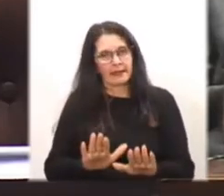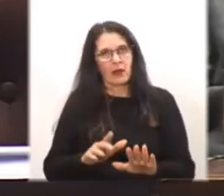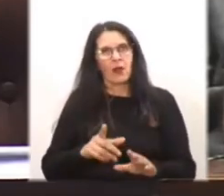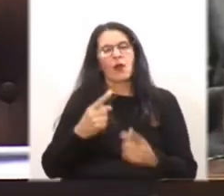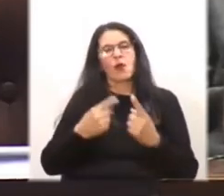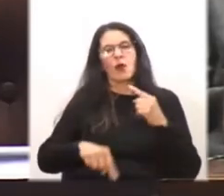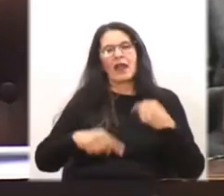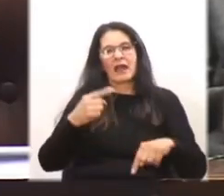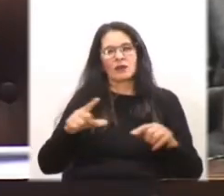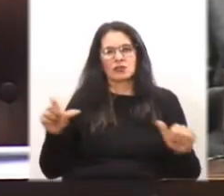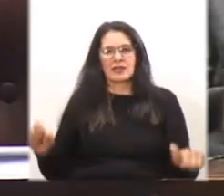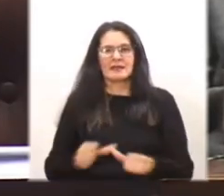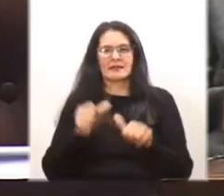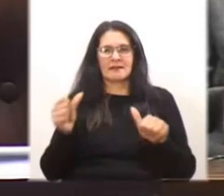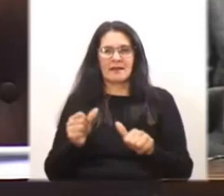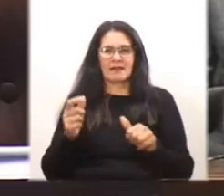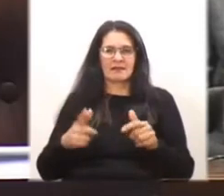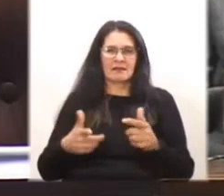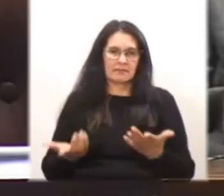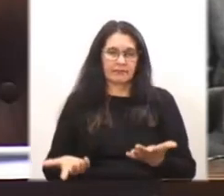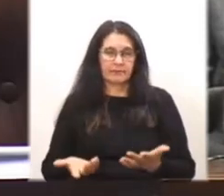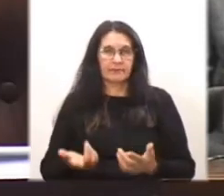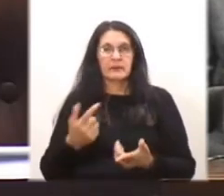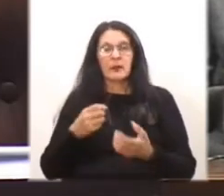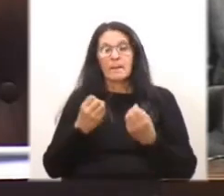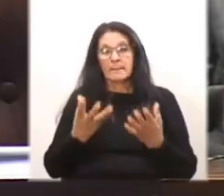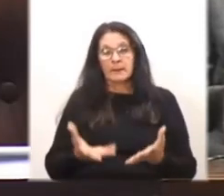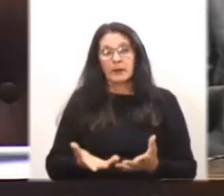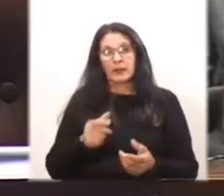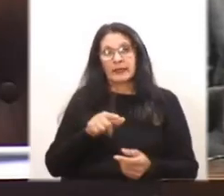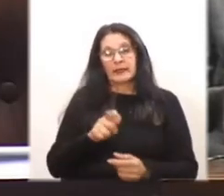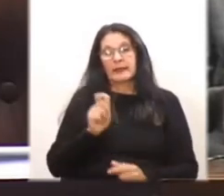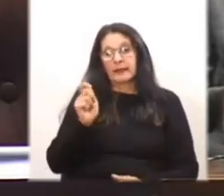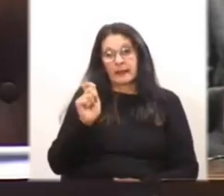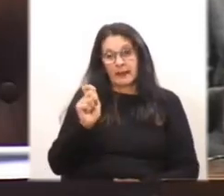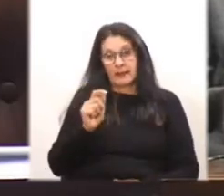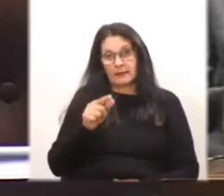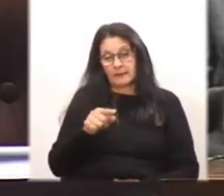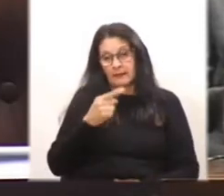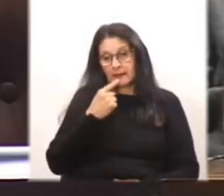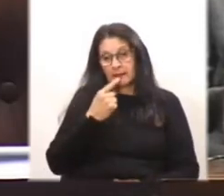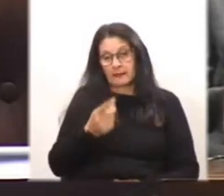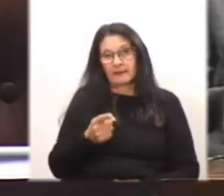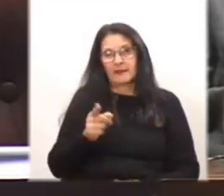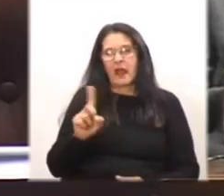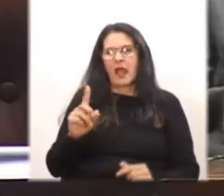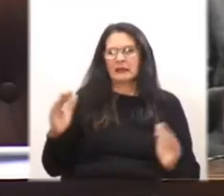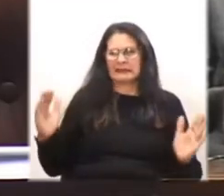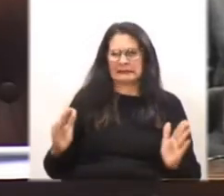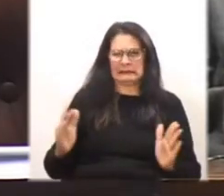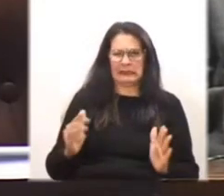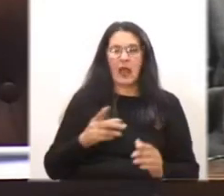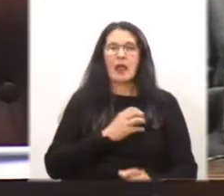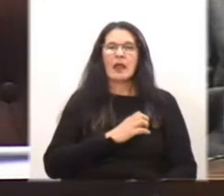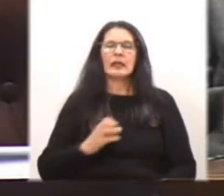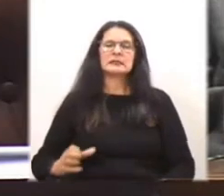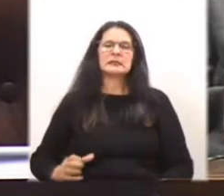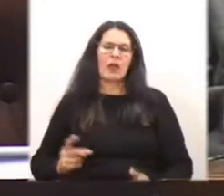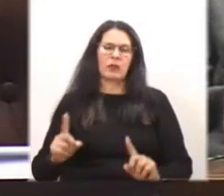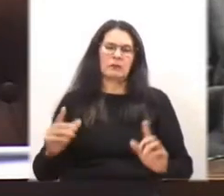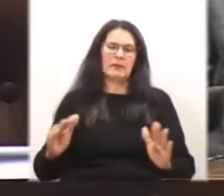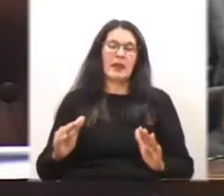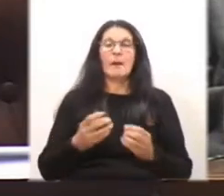puedan estar generando. Porque quienes teorizan con el achicamiento del Estado no